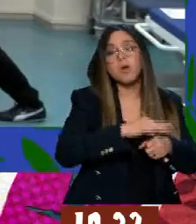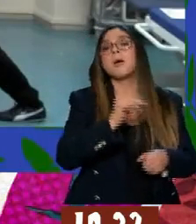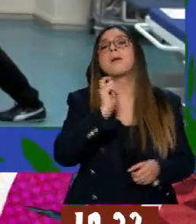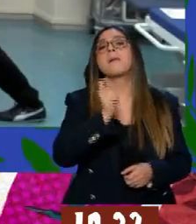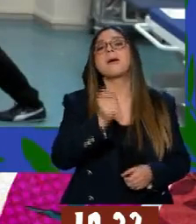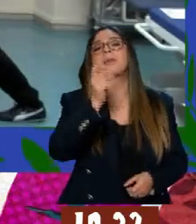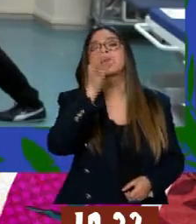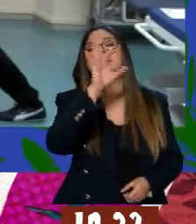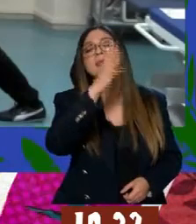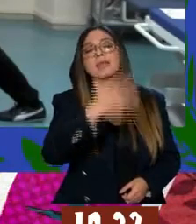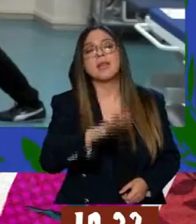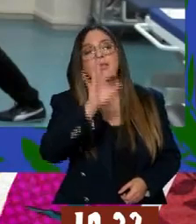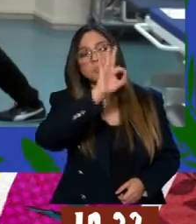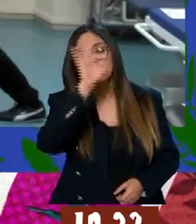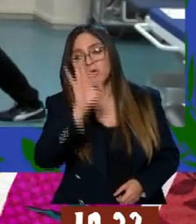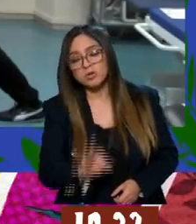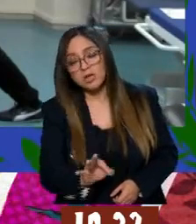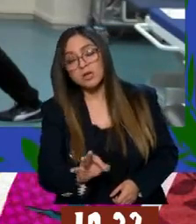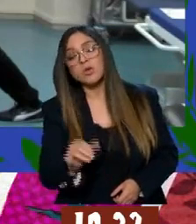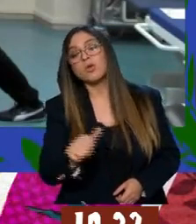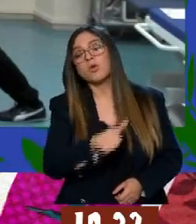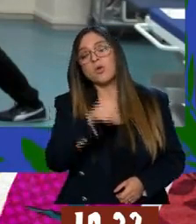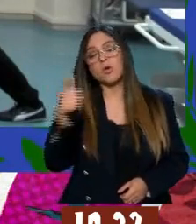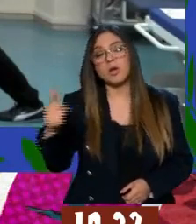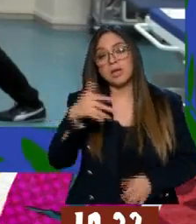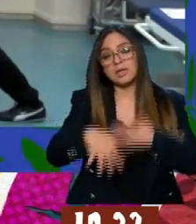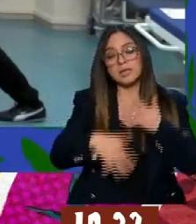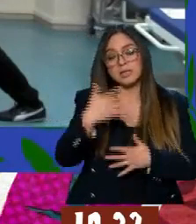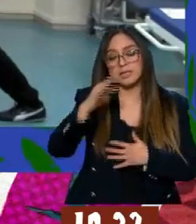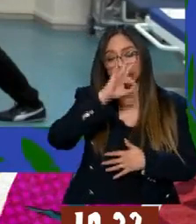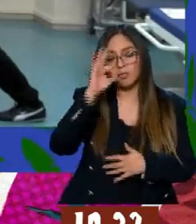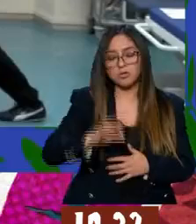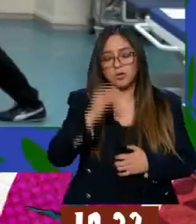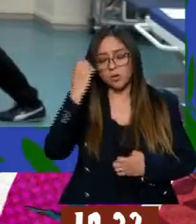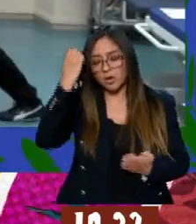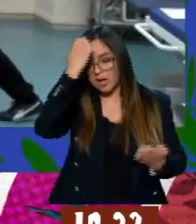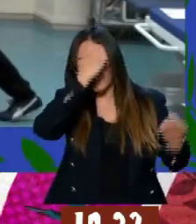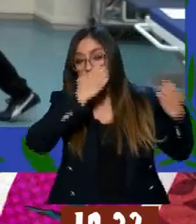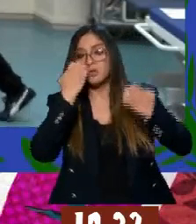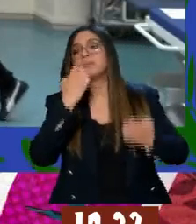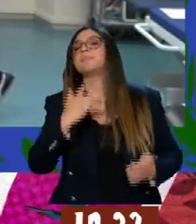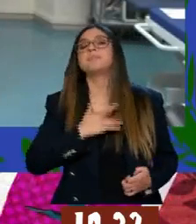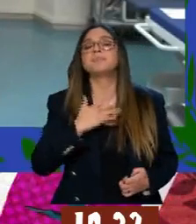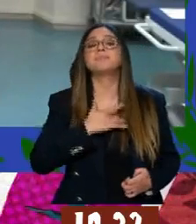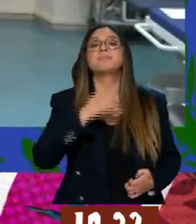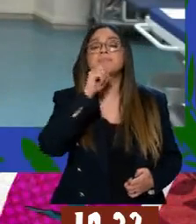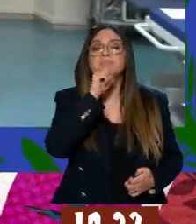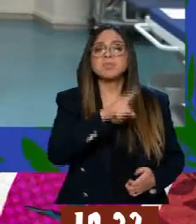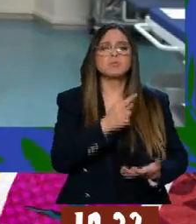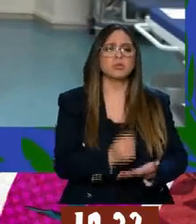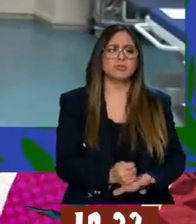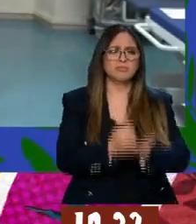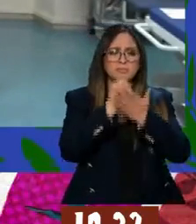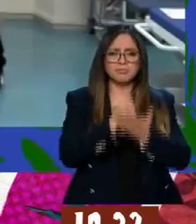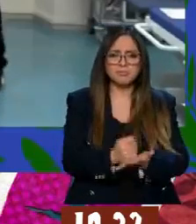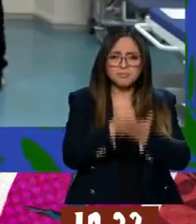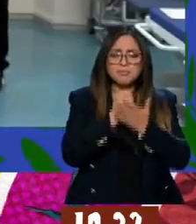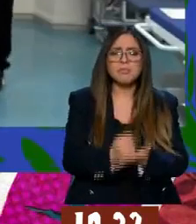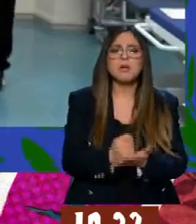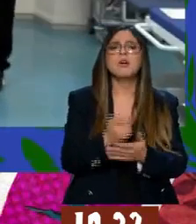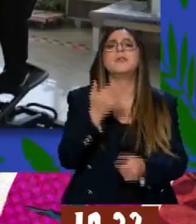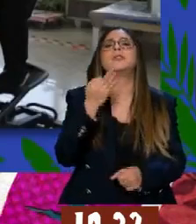bien. 15% en los estudios de corazón, evaluación también, y el programa de rehabilitación cardíaca, que hoy inclusive